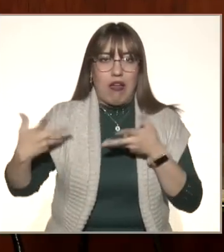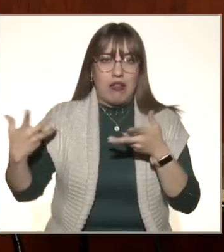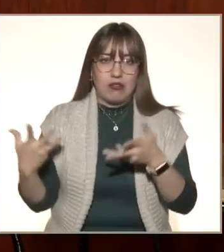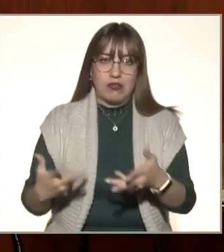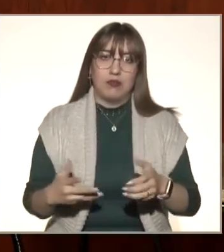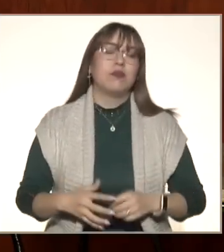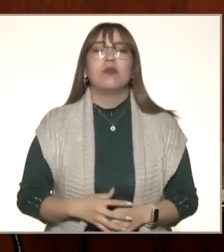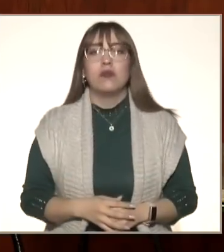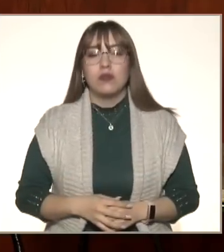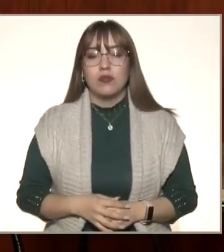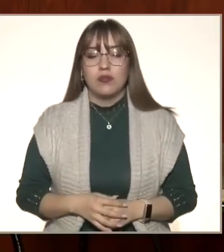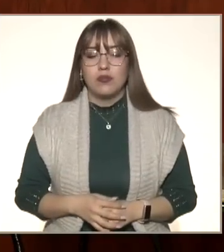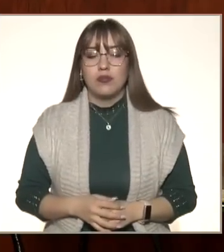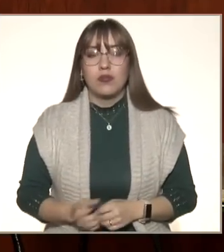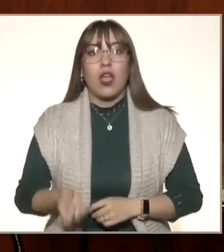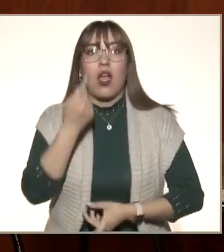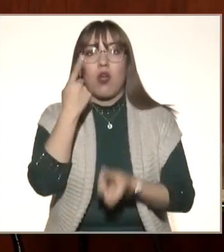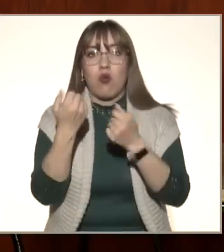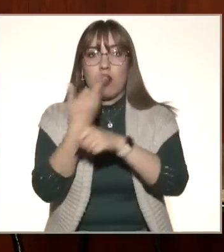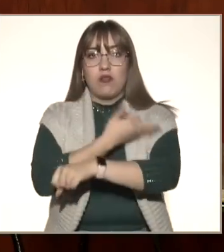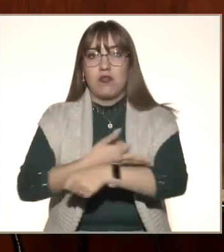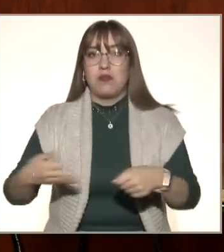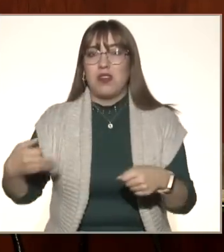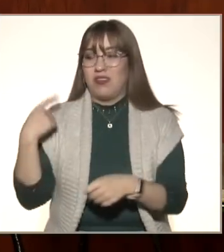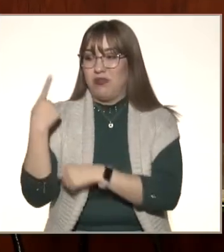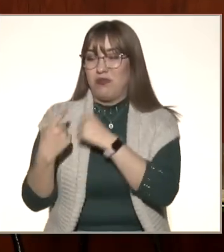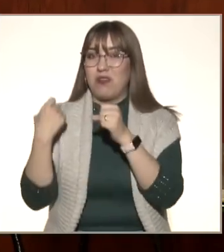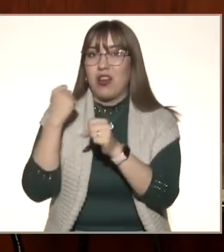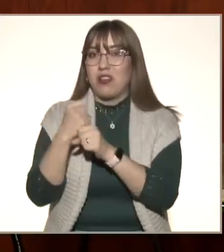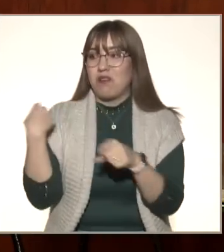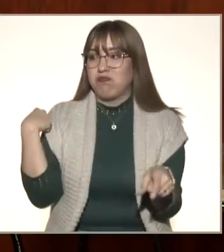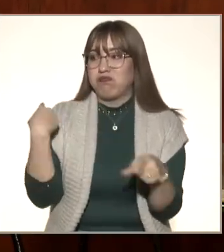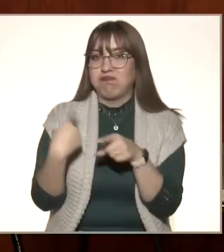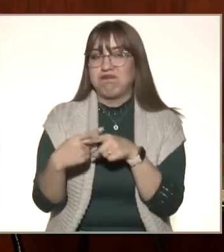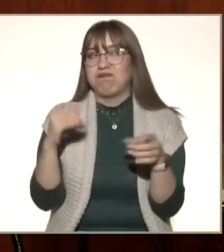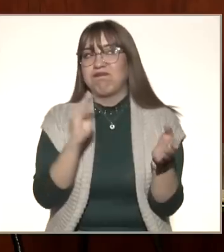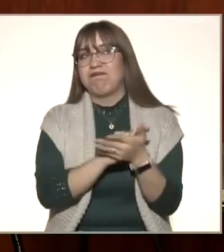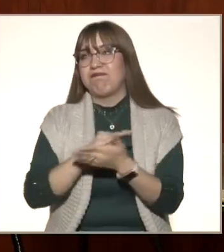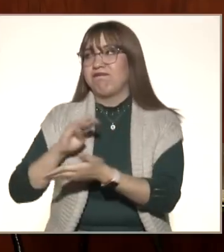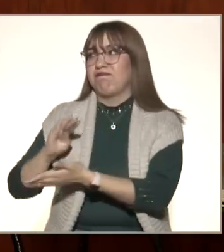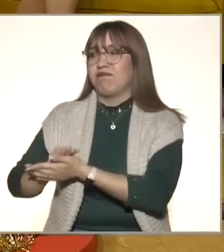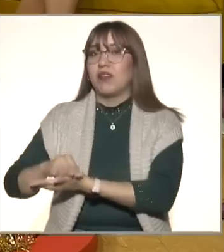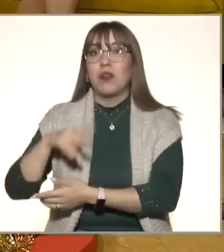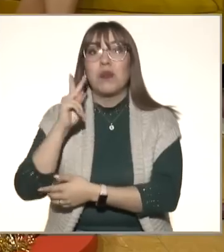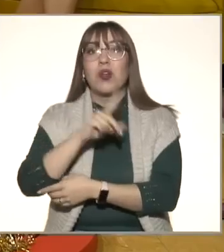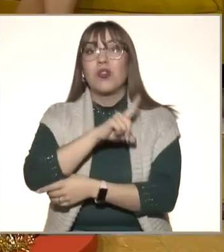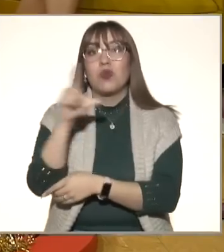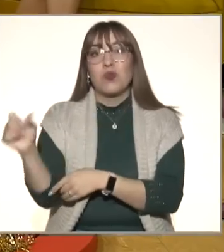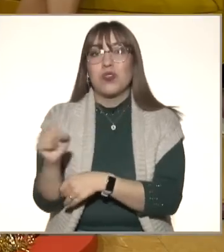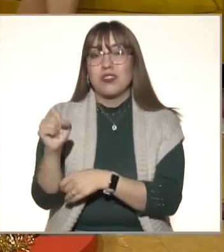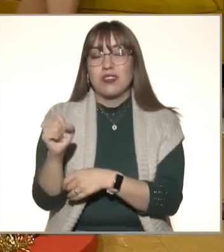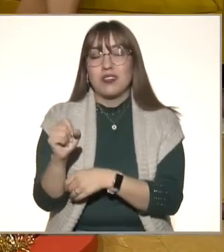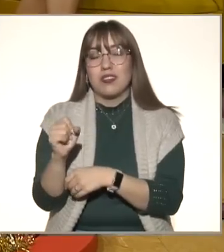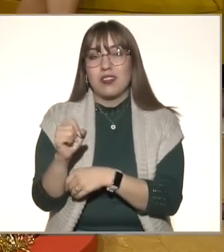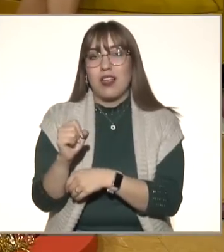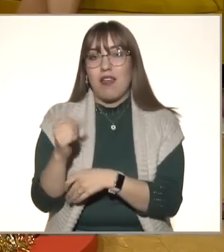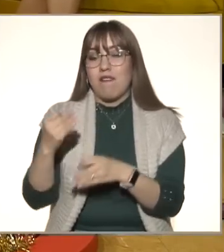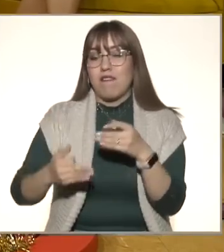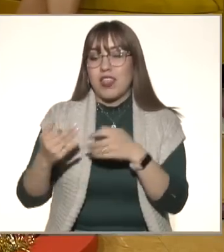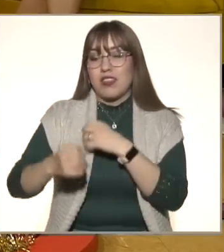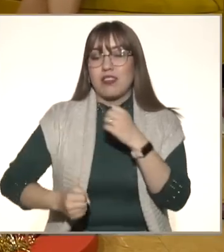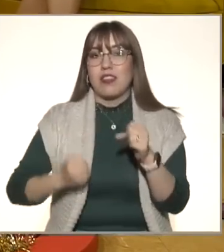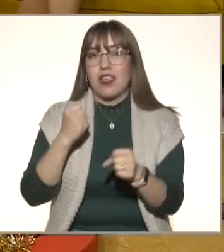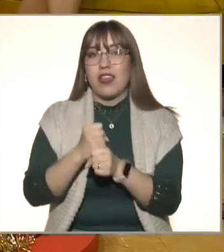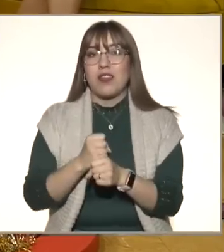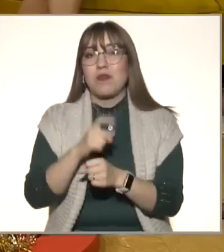familias que se ignoran todo el año, pero luego la mamá o el papá es la ilusión de unir a sus hijos y